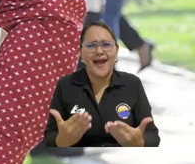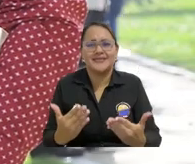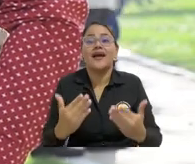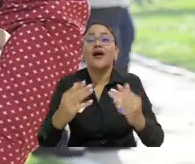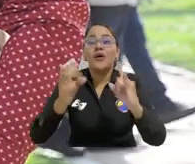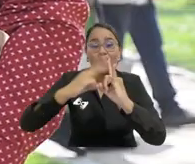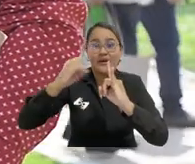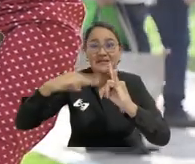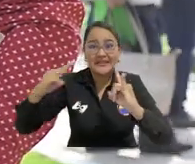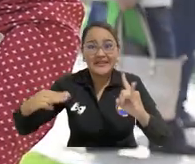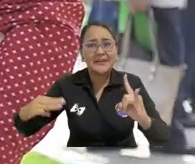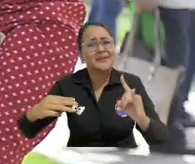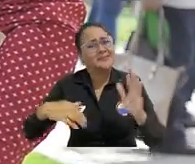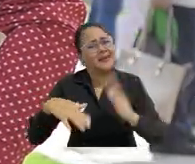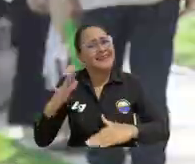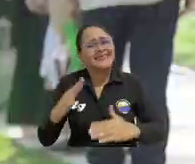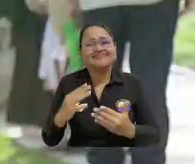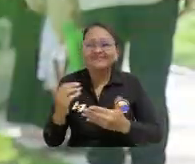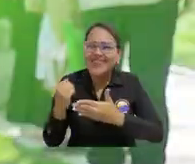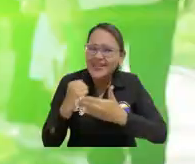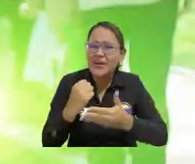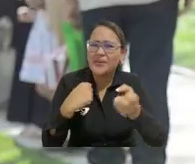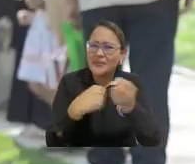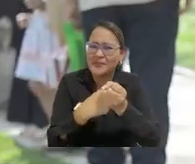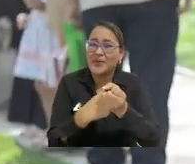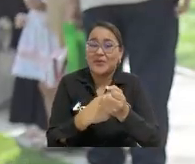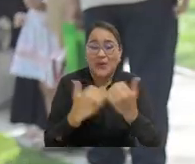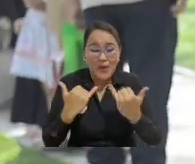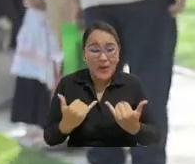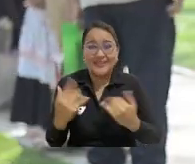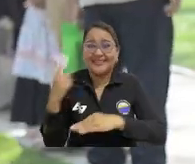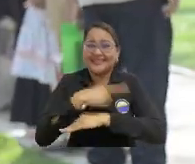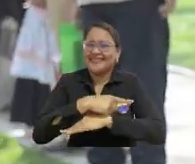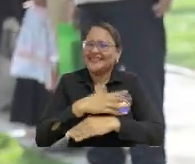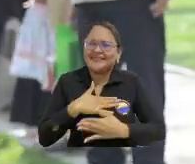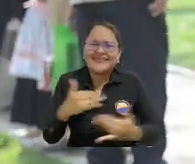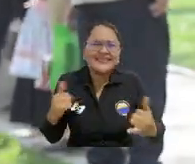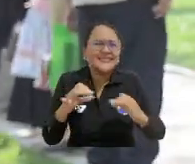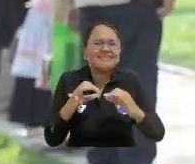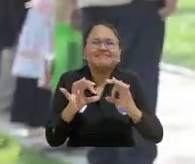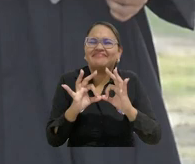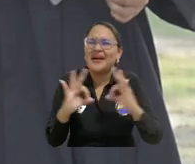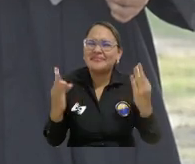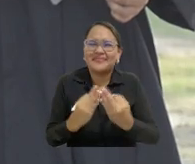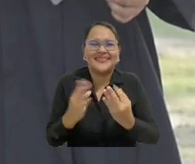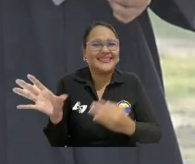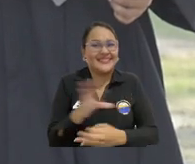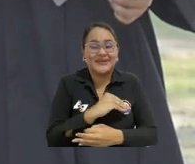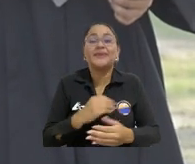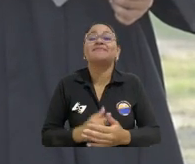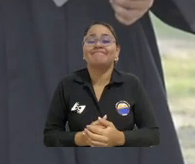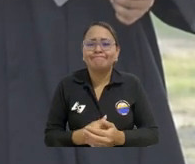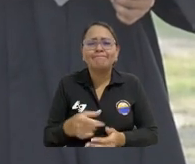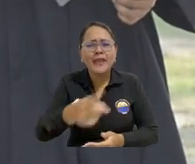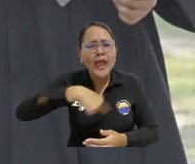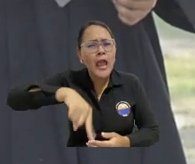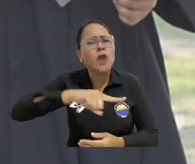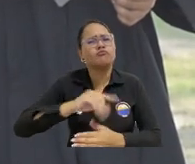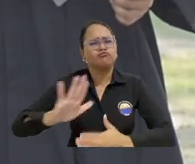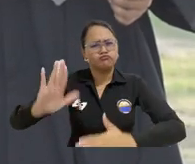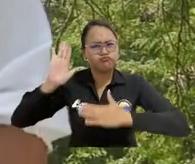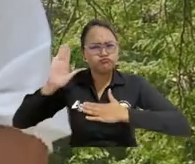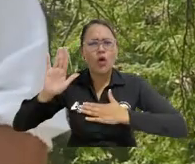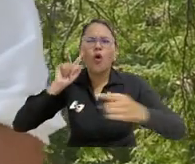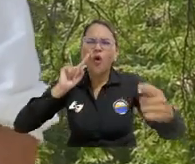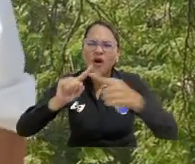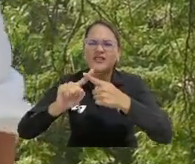gracias a toda esta universidad por haberle prestado ese gran momento para ella y para toda su familia. Los profesionales juraron trabajar